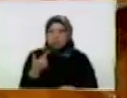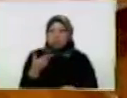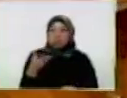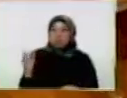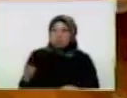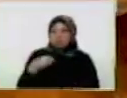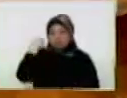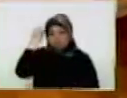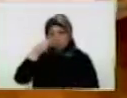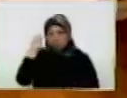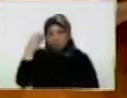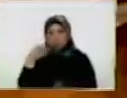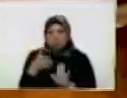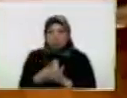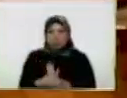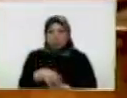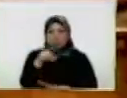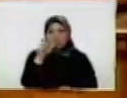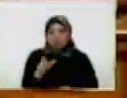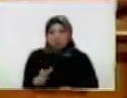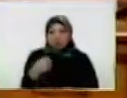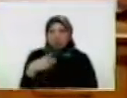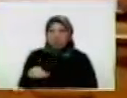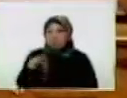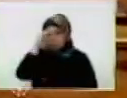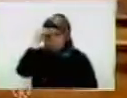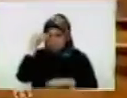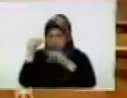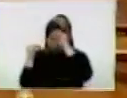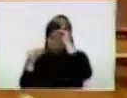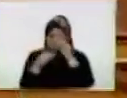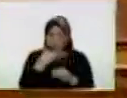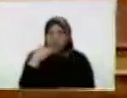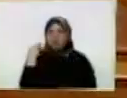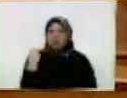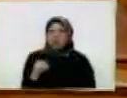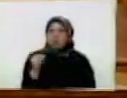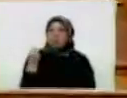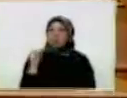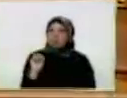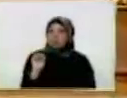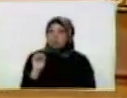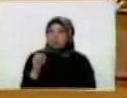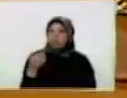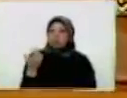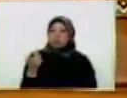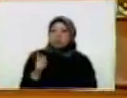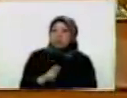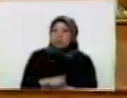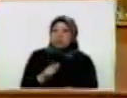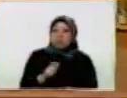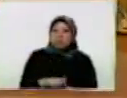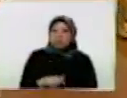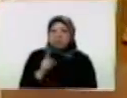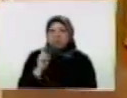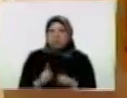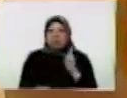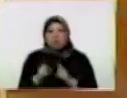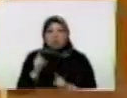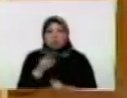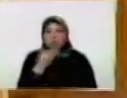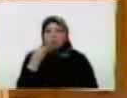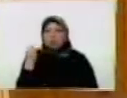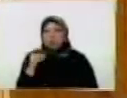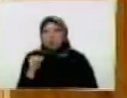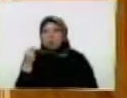reflexionar en torno a lo que hemos aprendido como juventud, sobre todo que en estos tiempos hay algunos jóvenes que